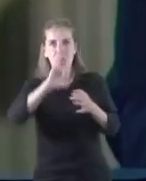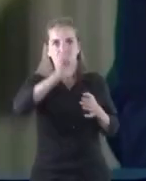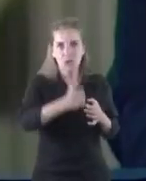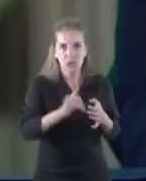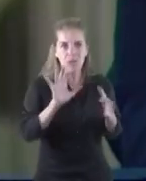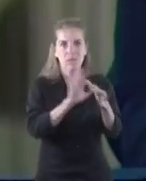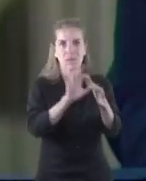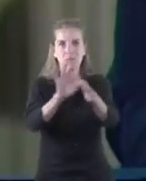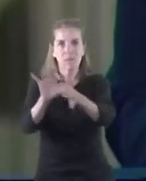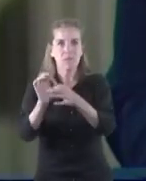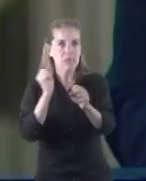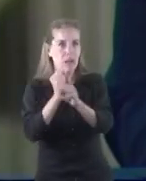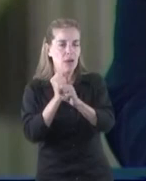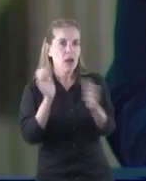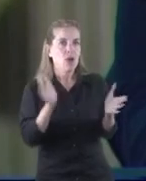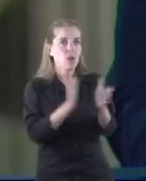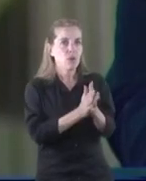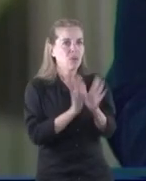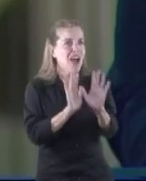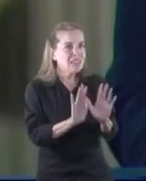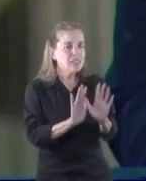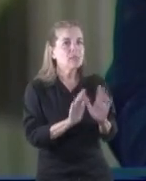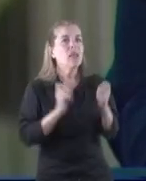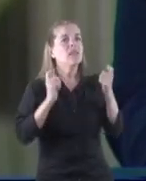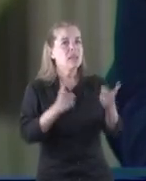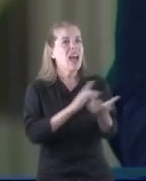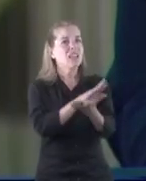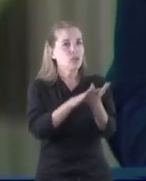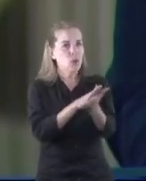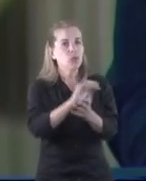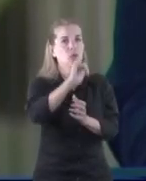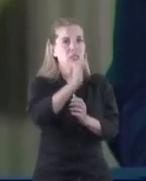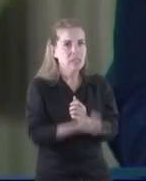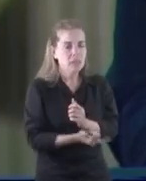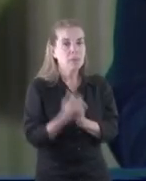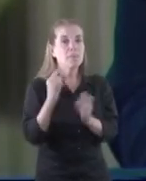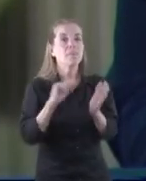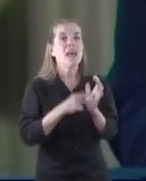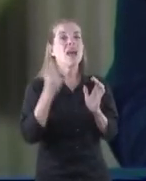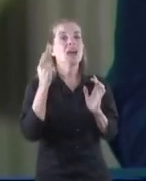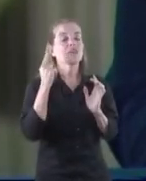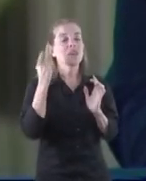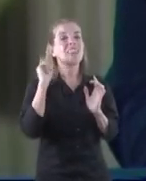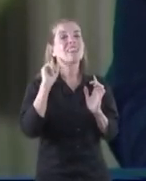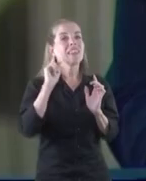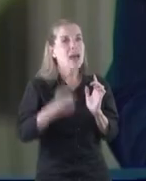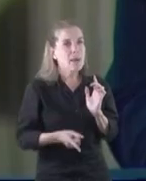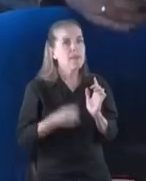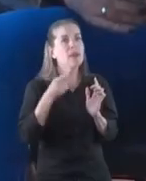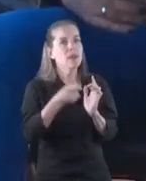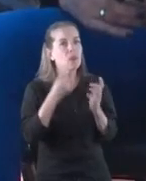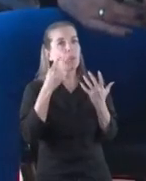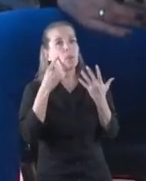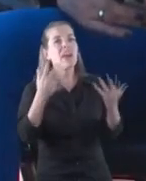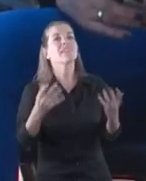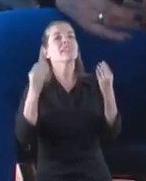Es la única forma de dar respuestas, pero también hacer honor a una de las principales